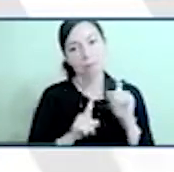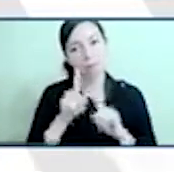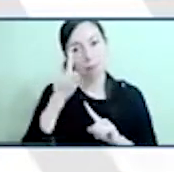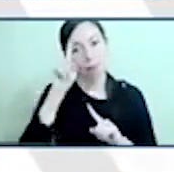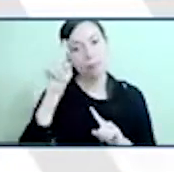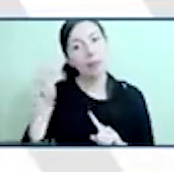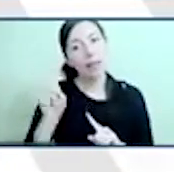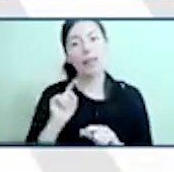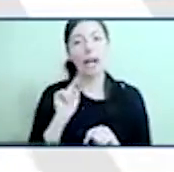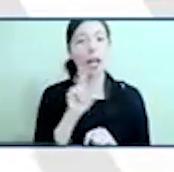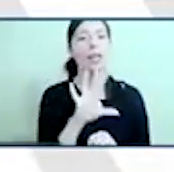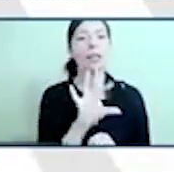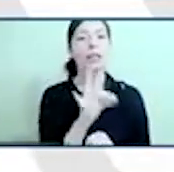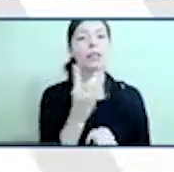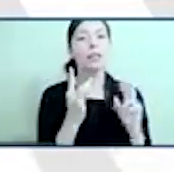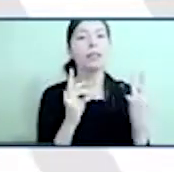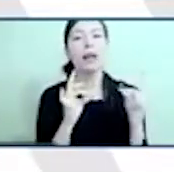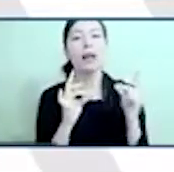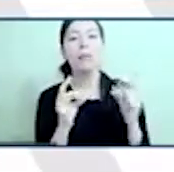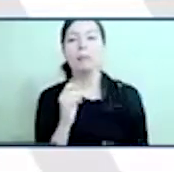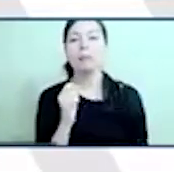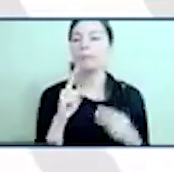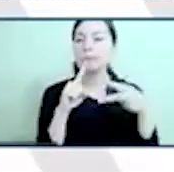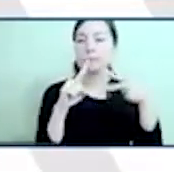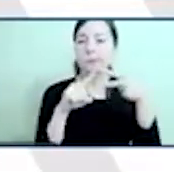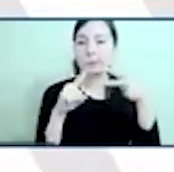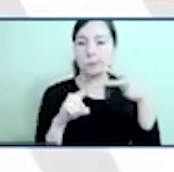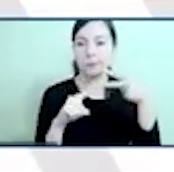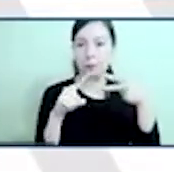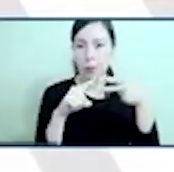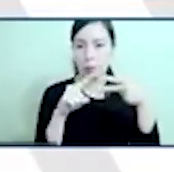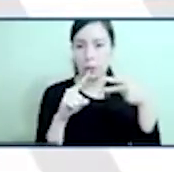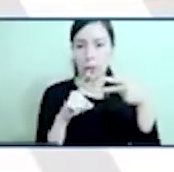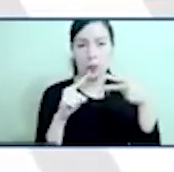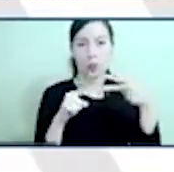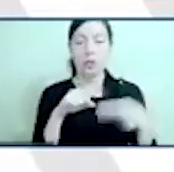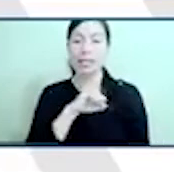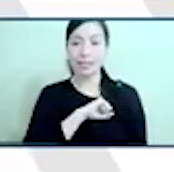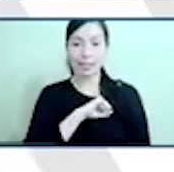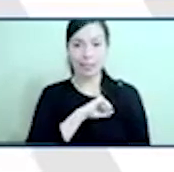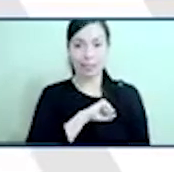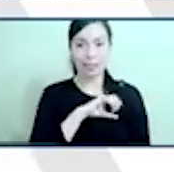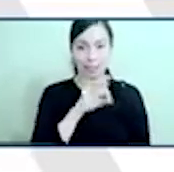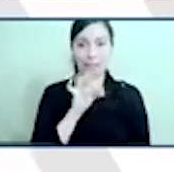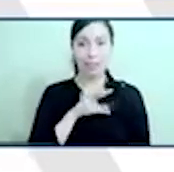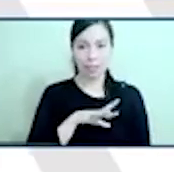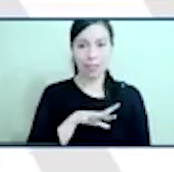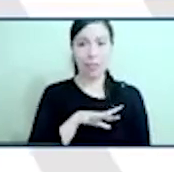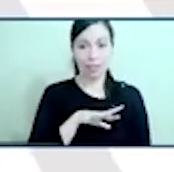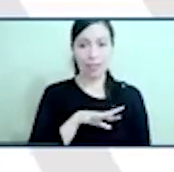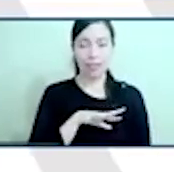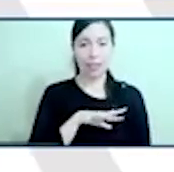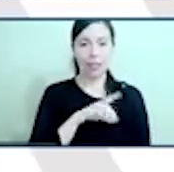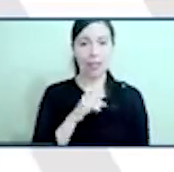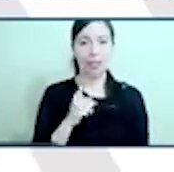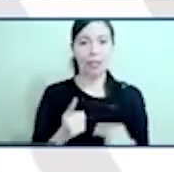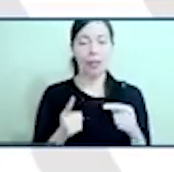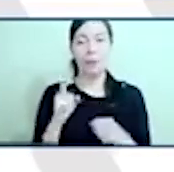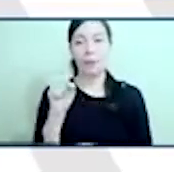efectivamente encontramos 2 puntos que son de Santiago de Chile, uno de octubre 9